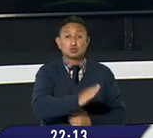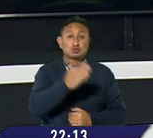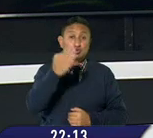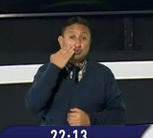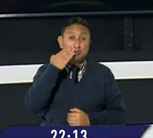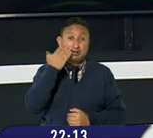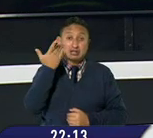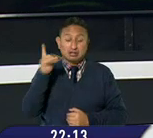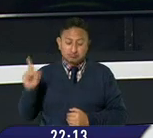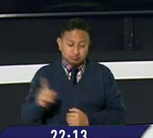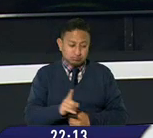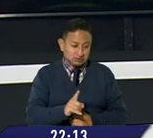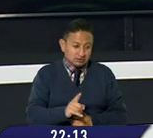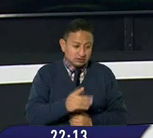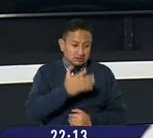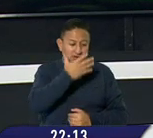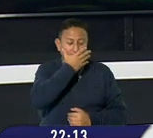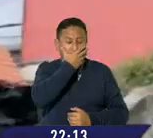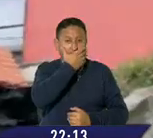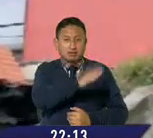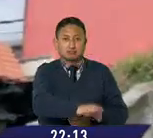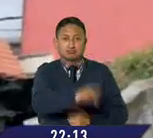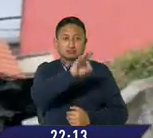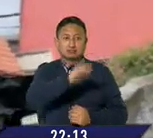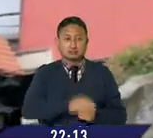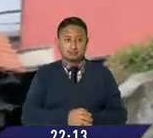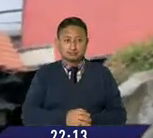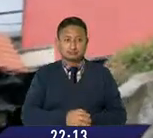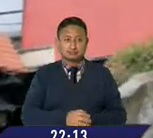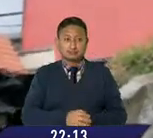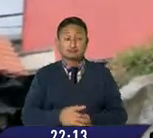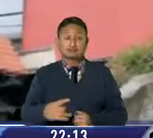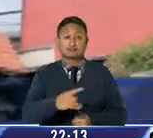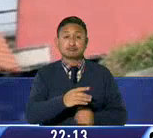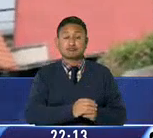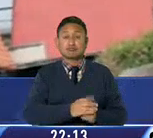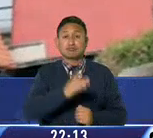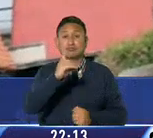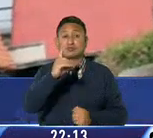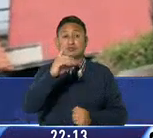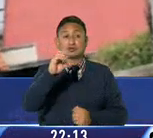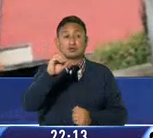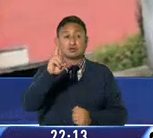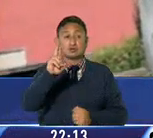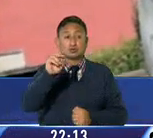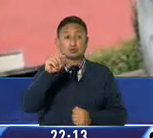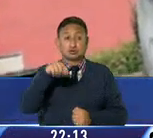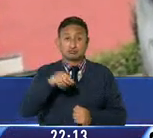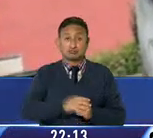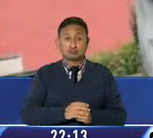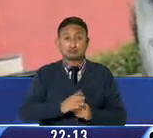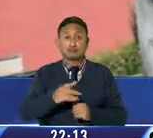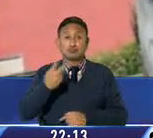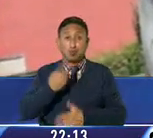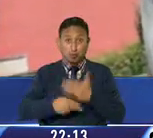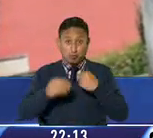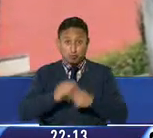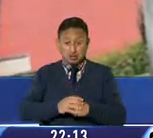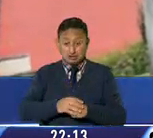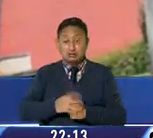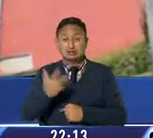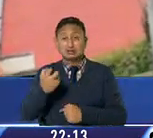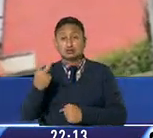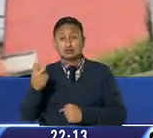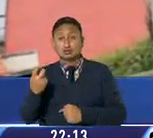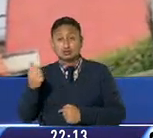encontró sumergido. Doruk Che era un pequeño de 2 años. Como todos los días, se quedó al cuidado de sus hermanos de 13, 12 y